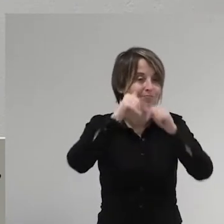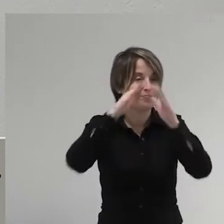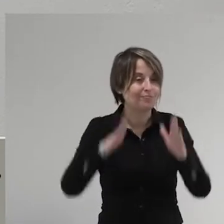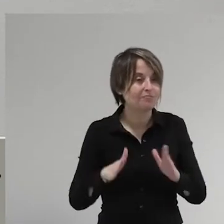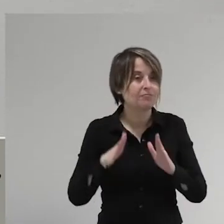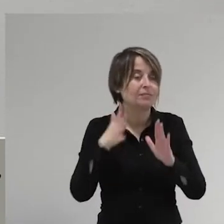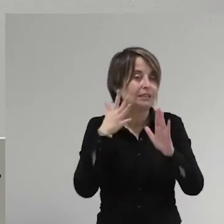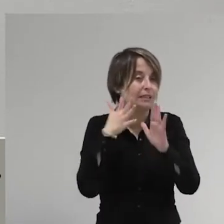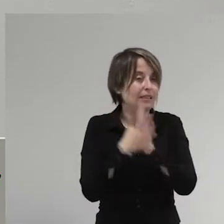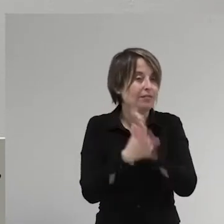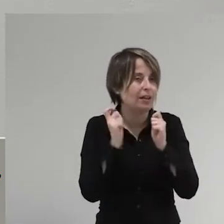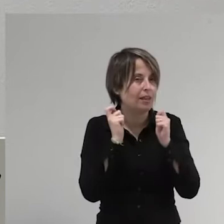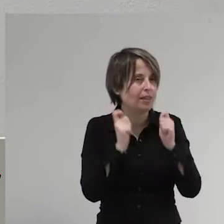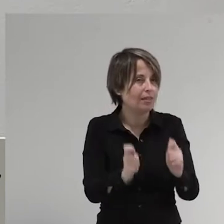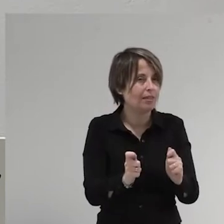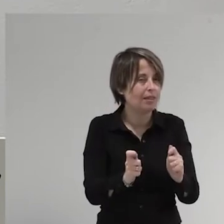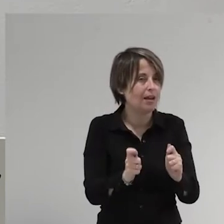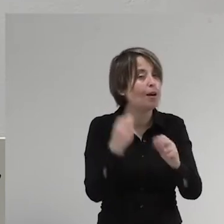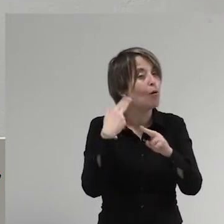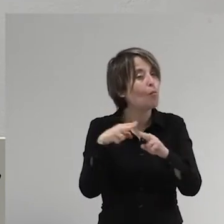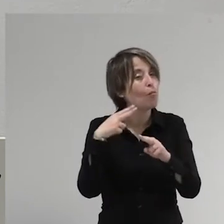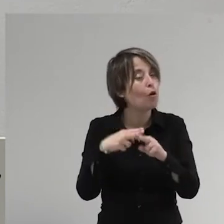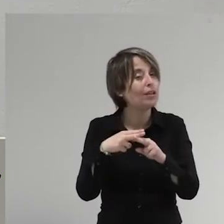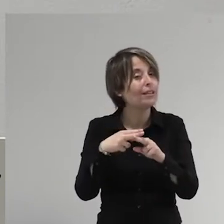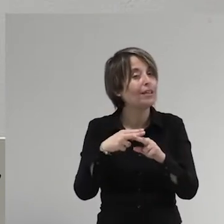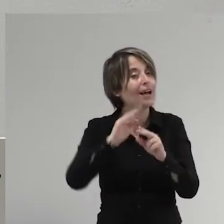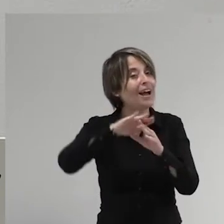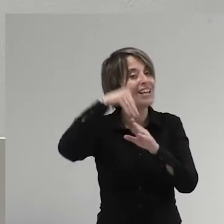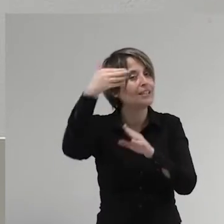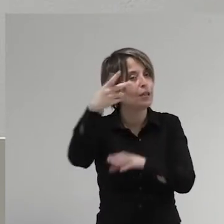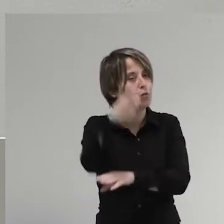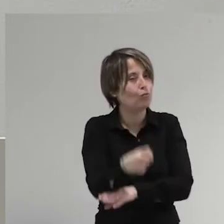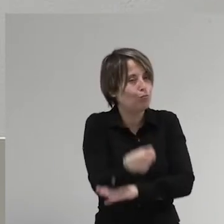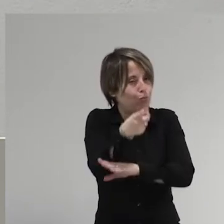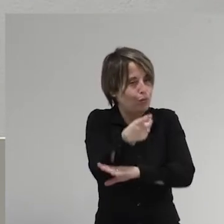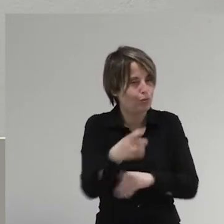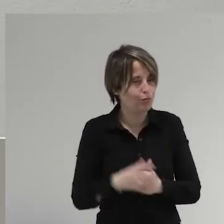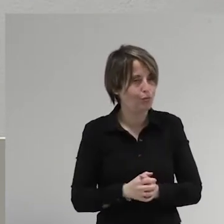dotan de sentido a la política exterior de carácter imperial. Es decir,